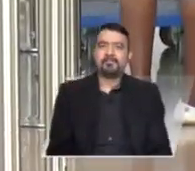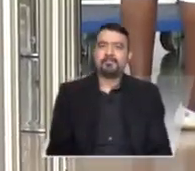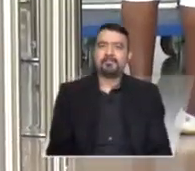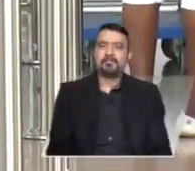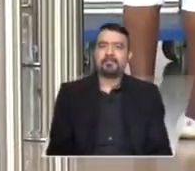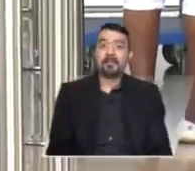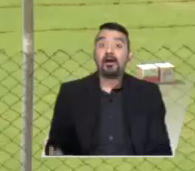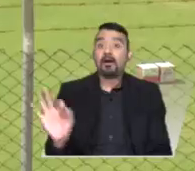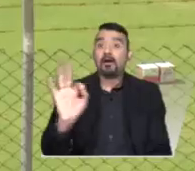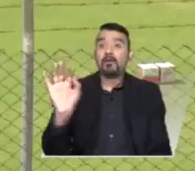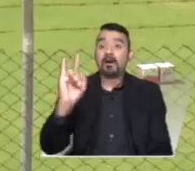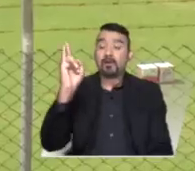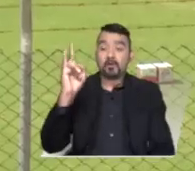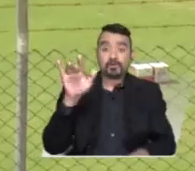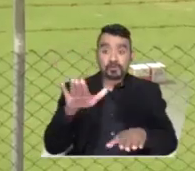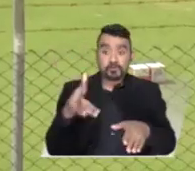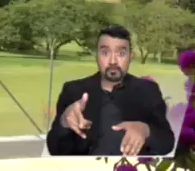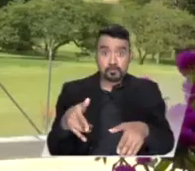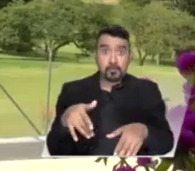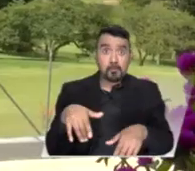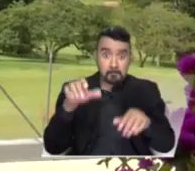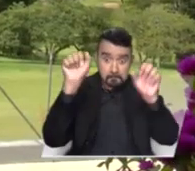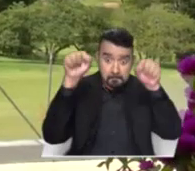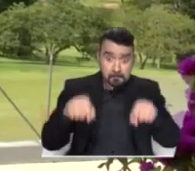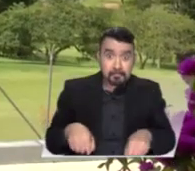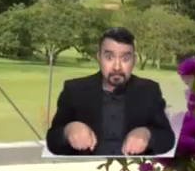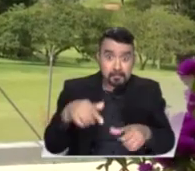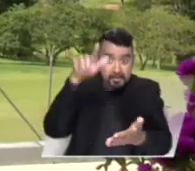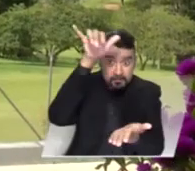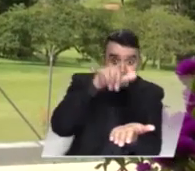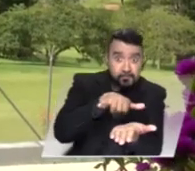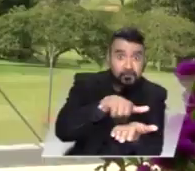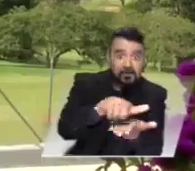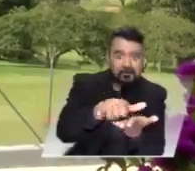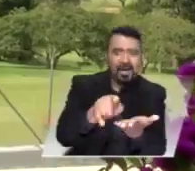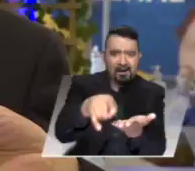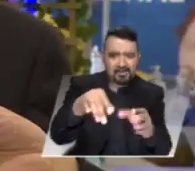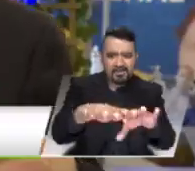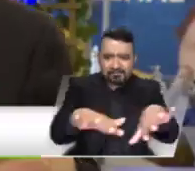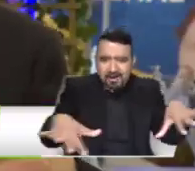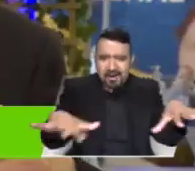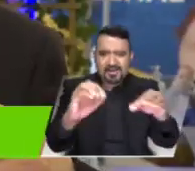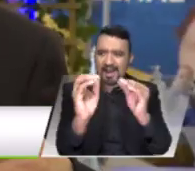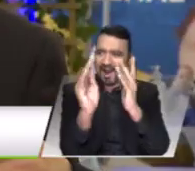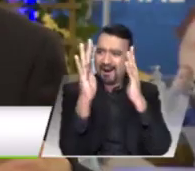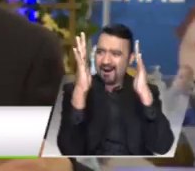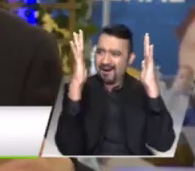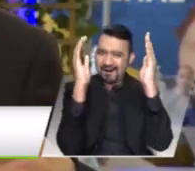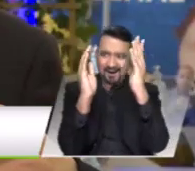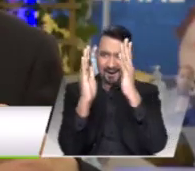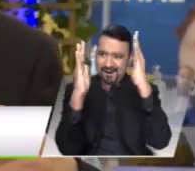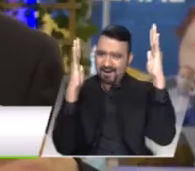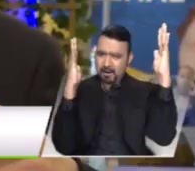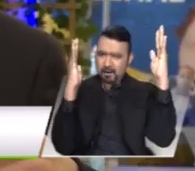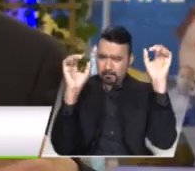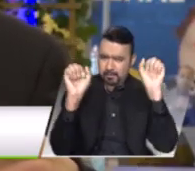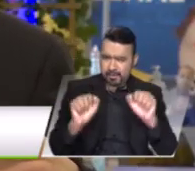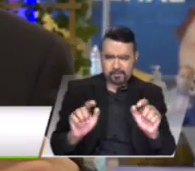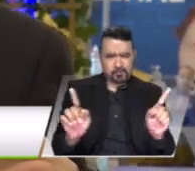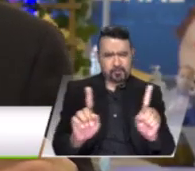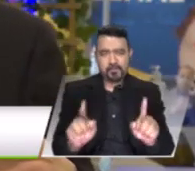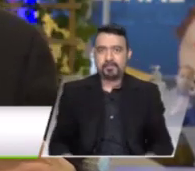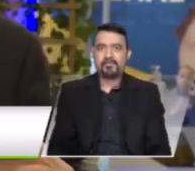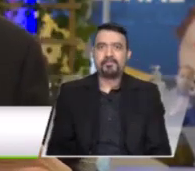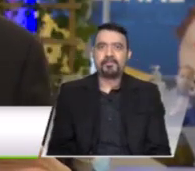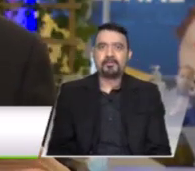región para darle paso a un gran pulmón verde es lo deseado, pero no lo factible. Hay que cumplir la ley, y la ley dice que eso